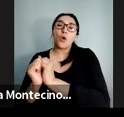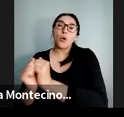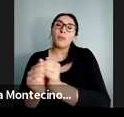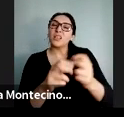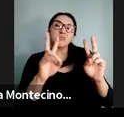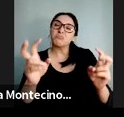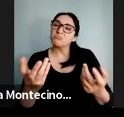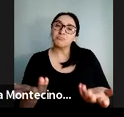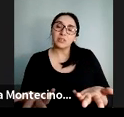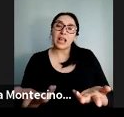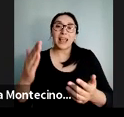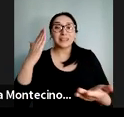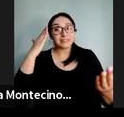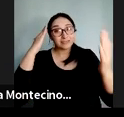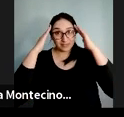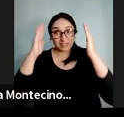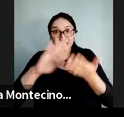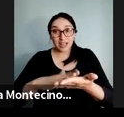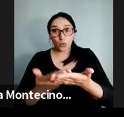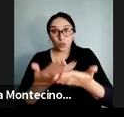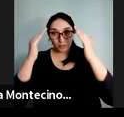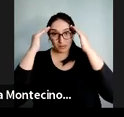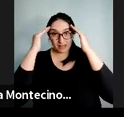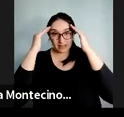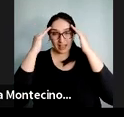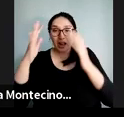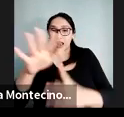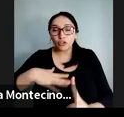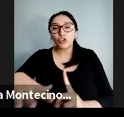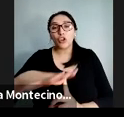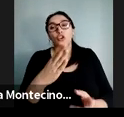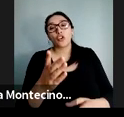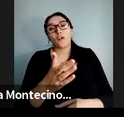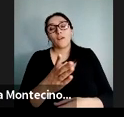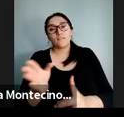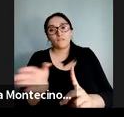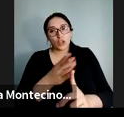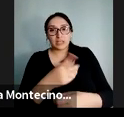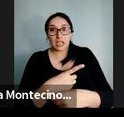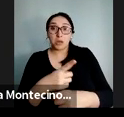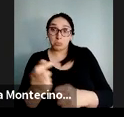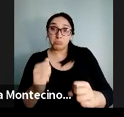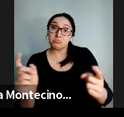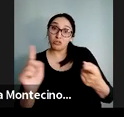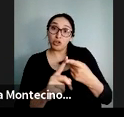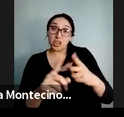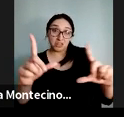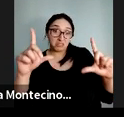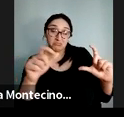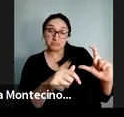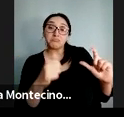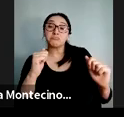abordan salud mental en entornos de violencia de género en Internet. Tú las puedes contactar, ellas te contactan de vuelta